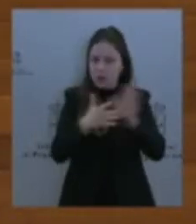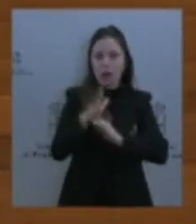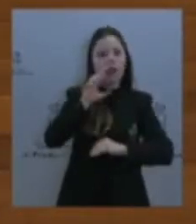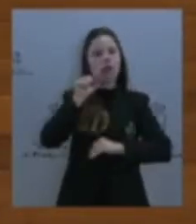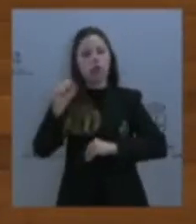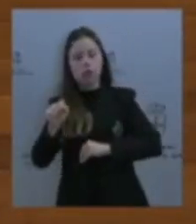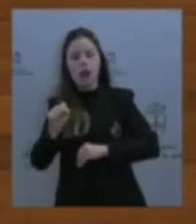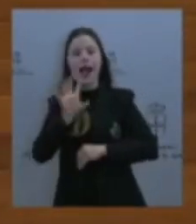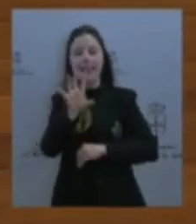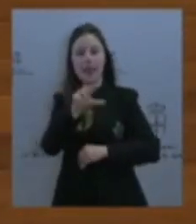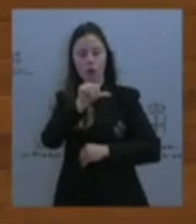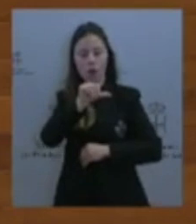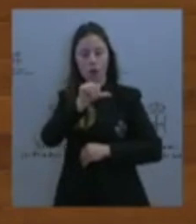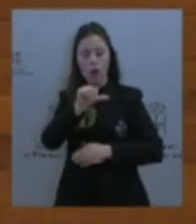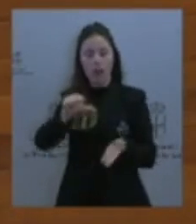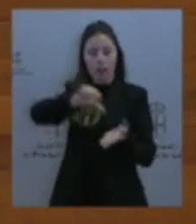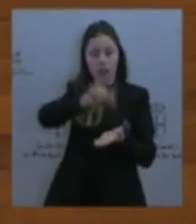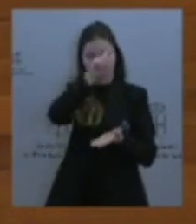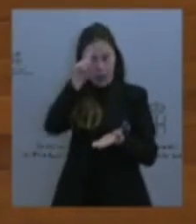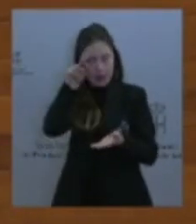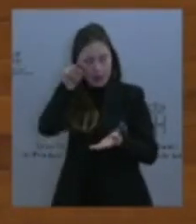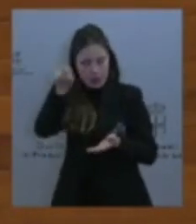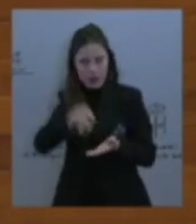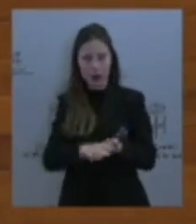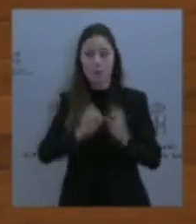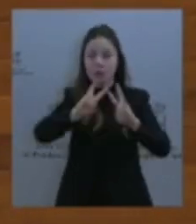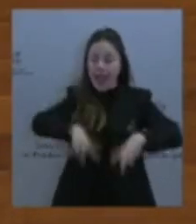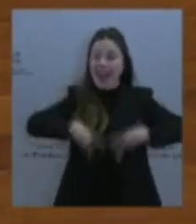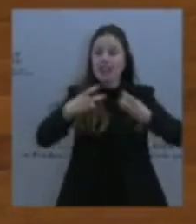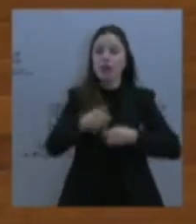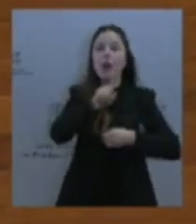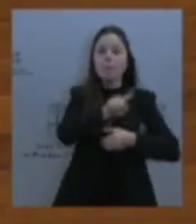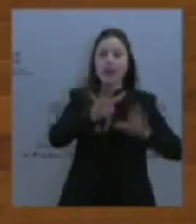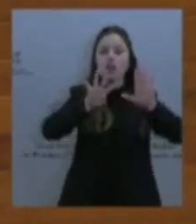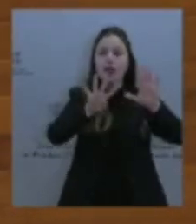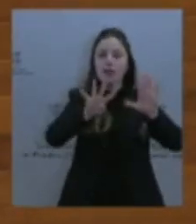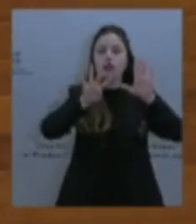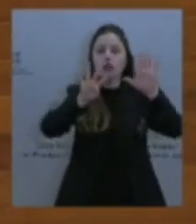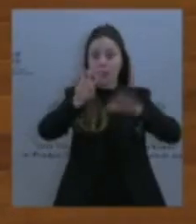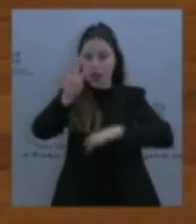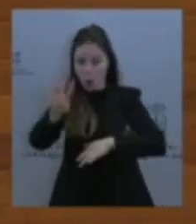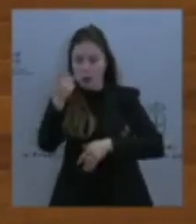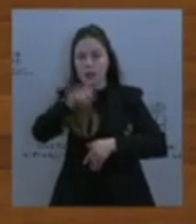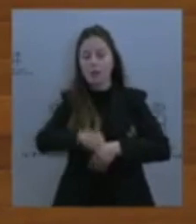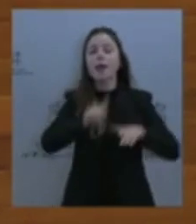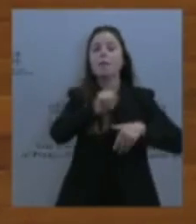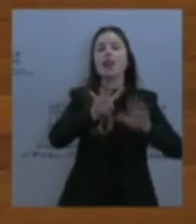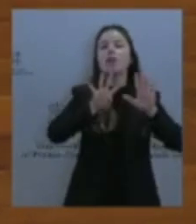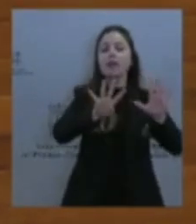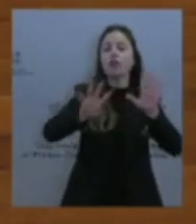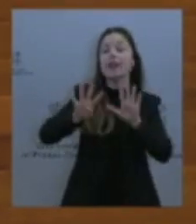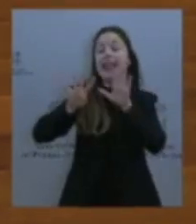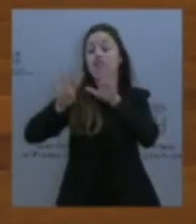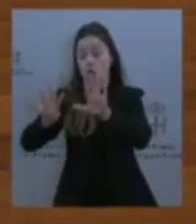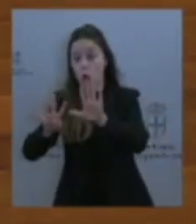Les reformes del Estatuto de 1994 y de 1999 es comenzaron a poner en práctica la posibilidad prevista